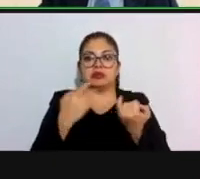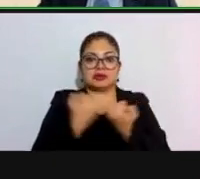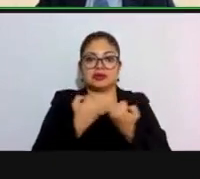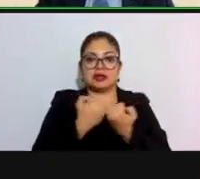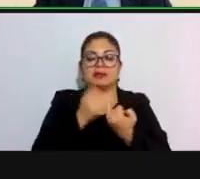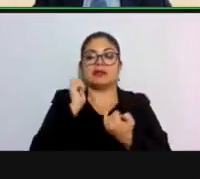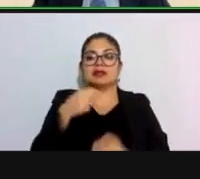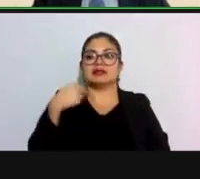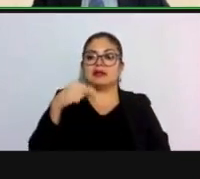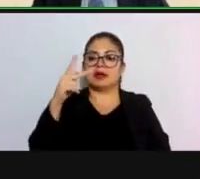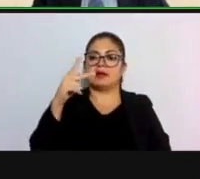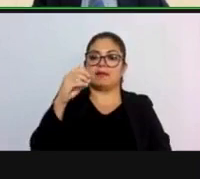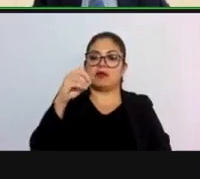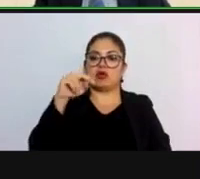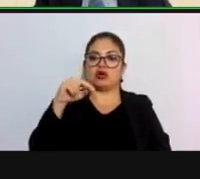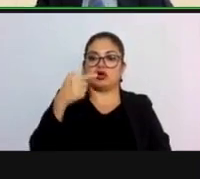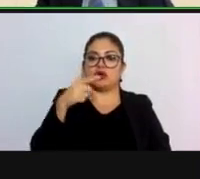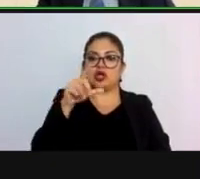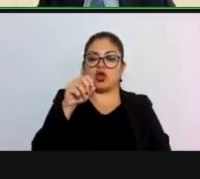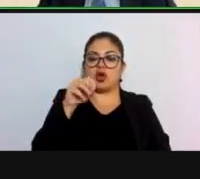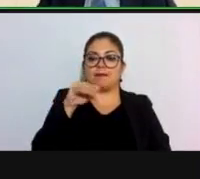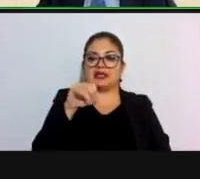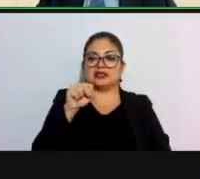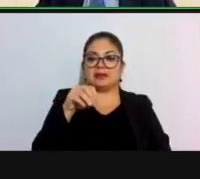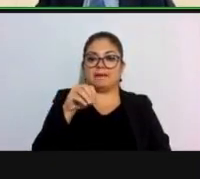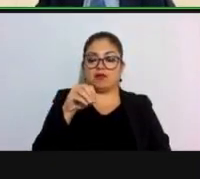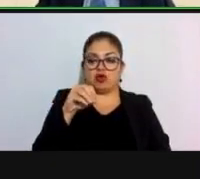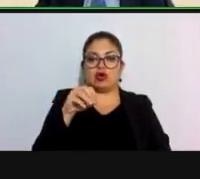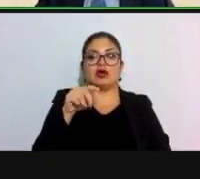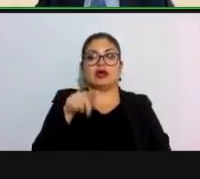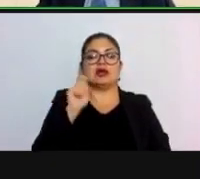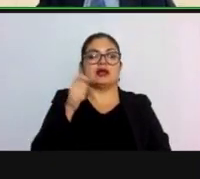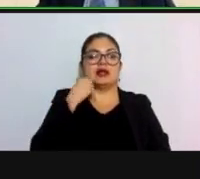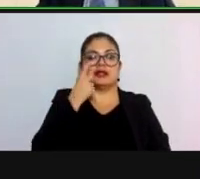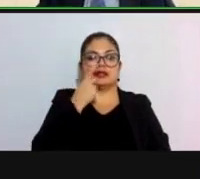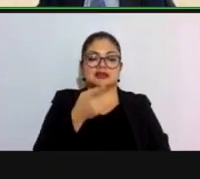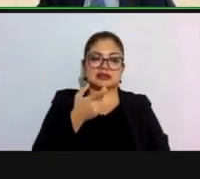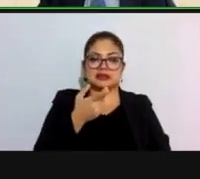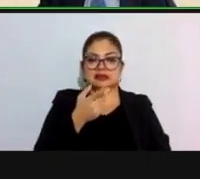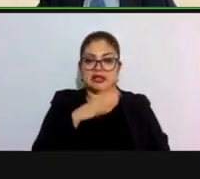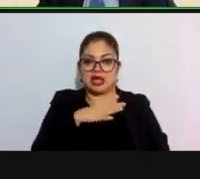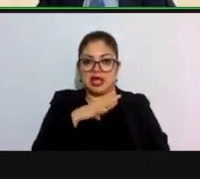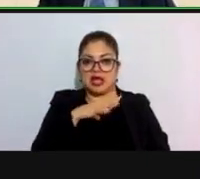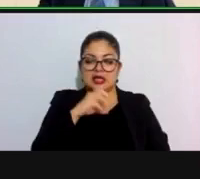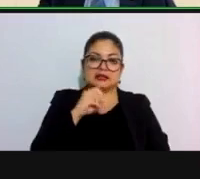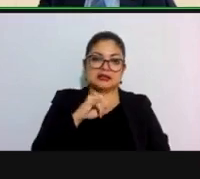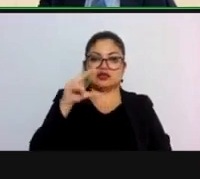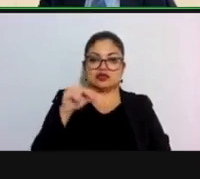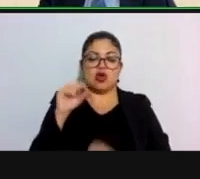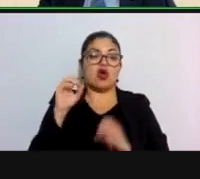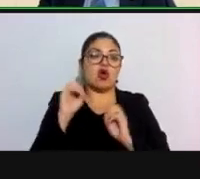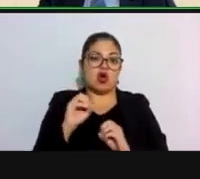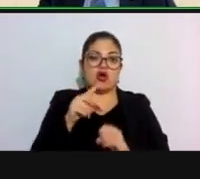una fractura del hueso que llamamos malar, que puede estar o no desplazada y que requiere ser inmovilizado mediante